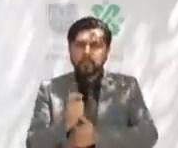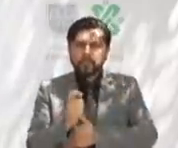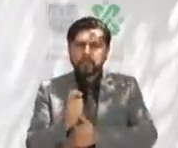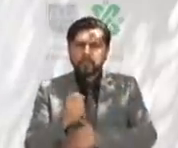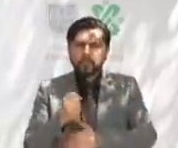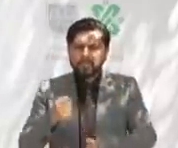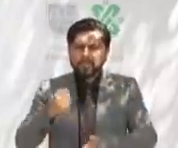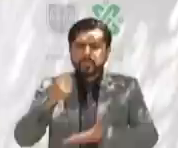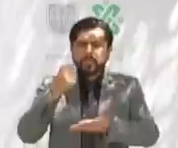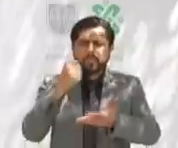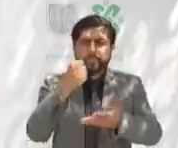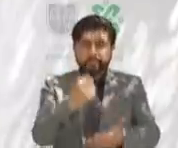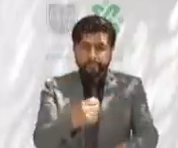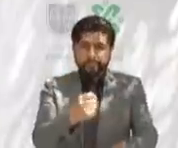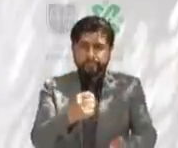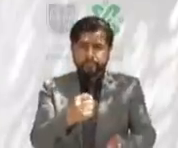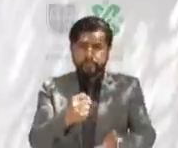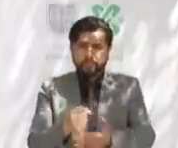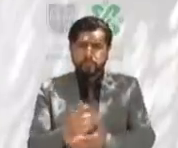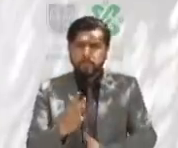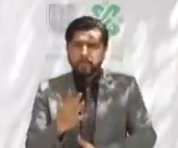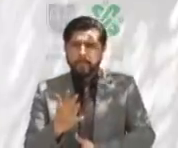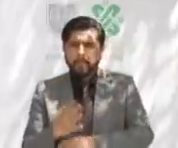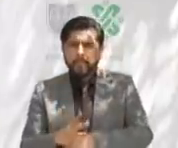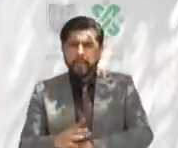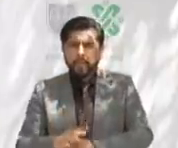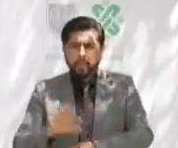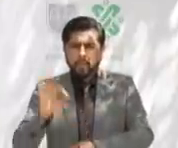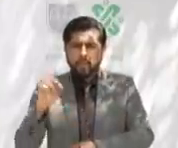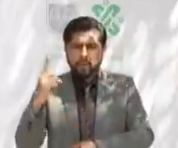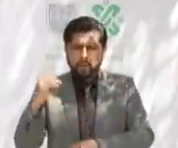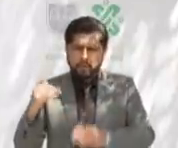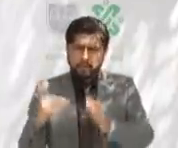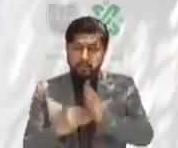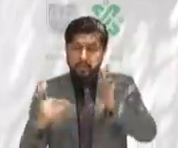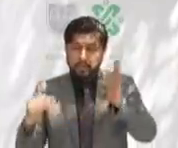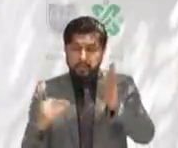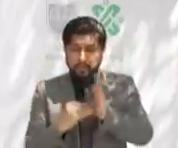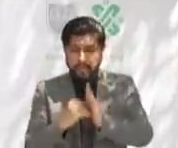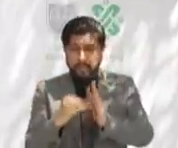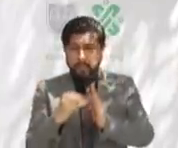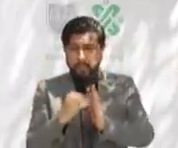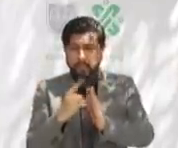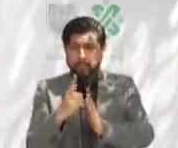inversión financiada de cerca de 41 mil millones de pesos.